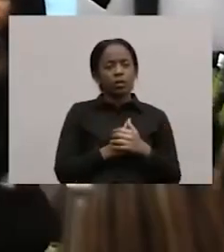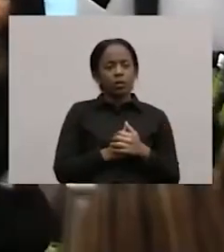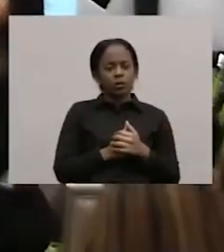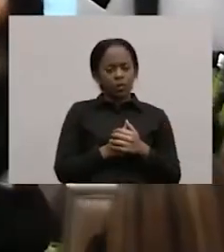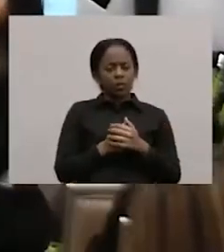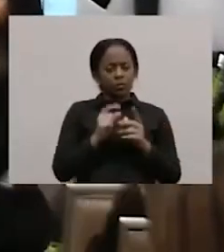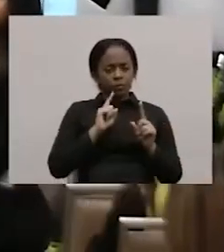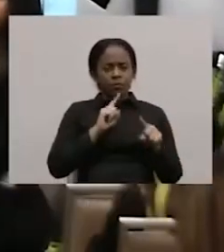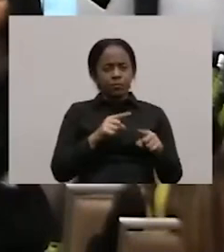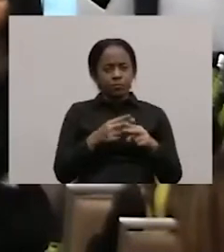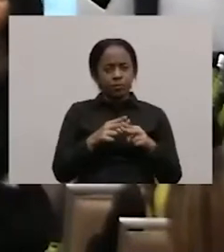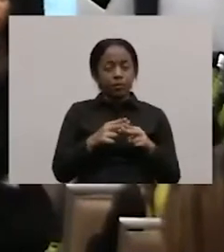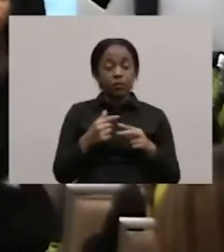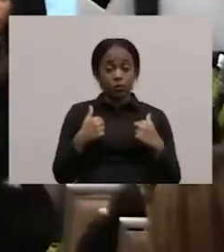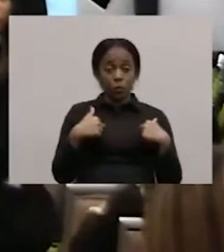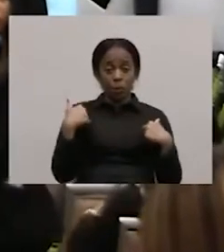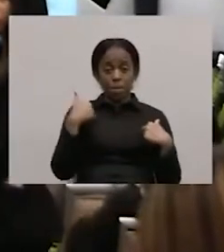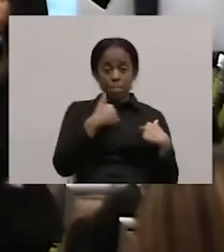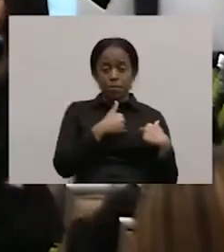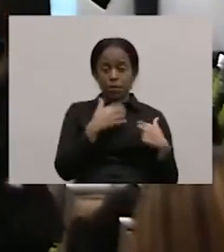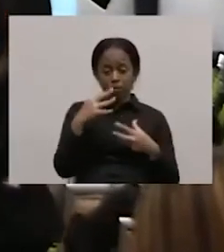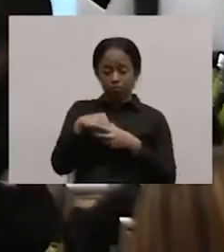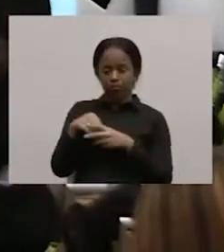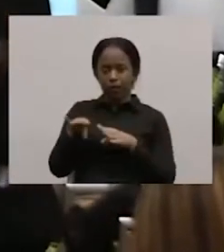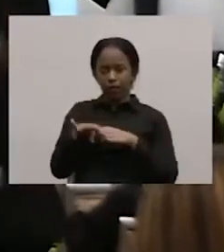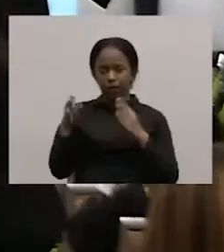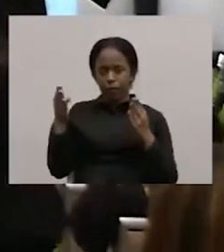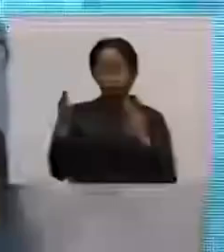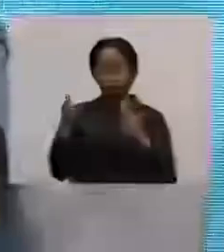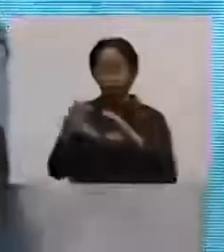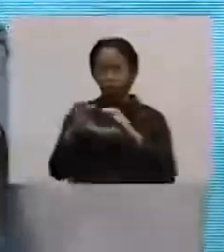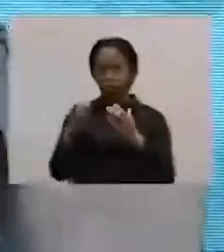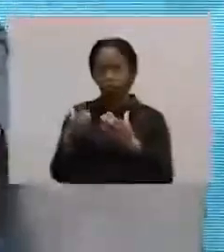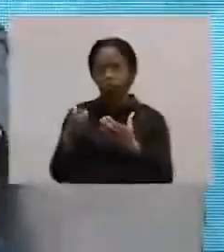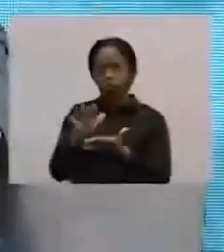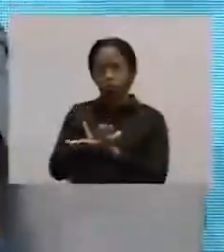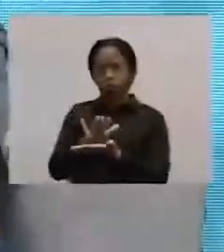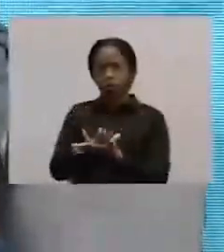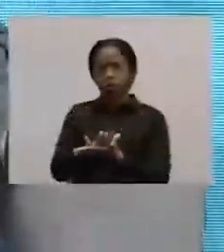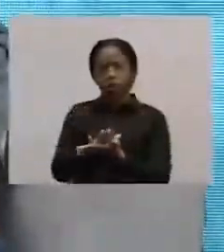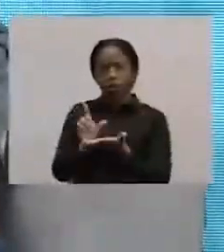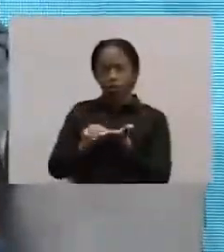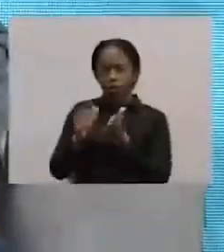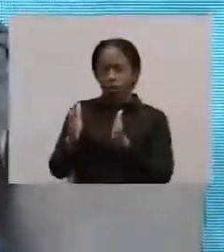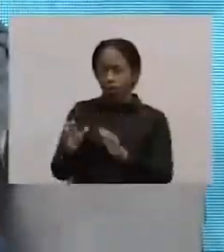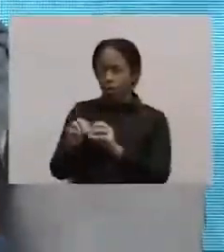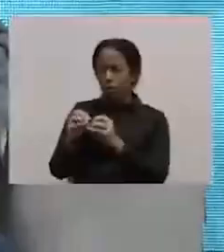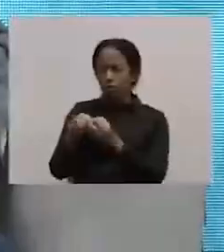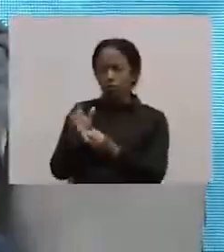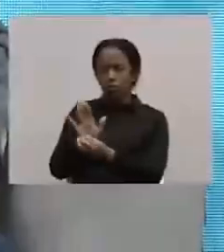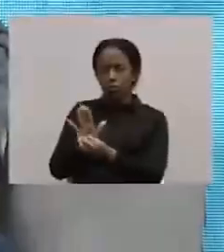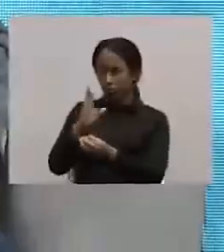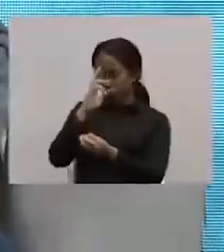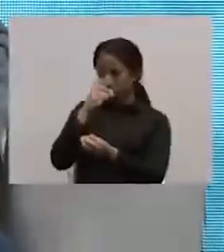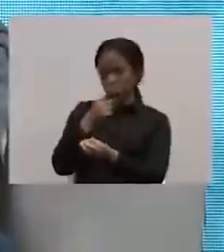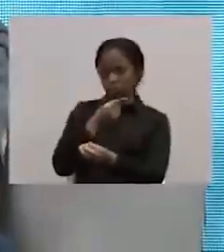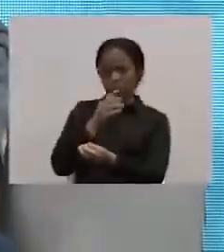rápido. Yo soy miembro fundador del Colegio Dominicano de Periodistas, soy activo del Colegio Dominicano de